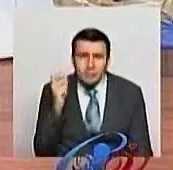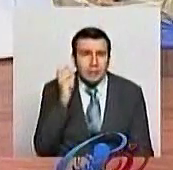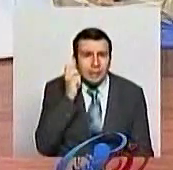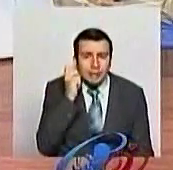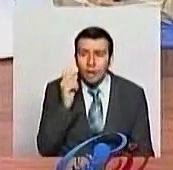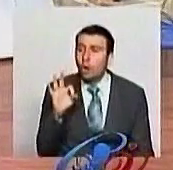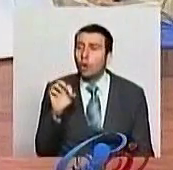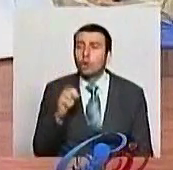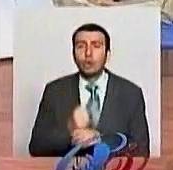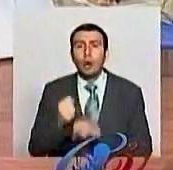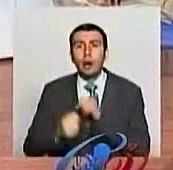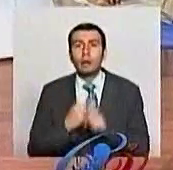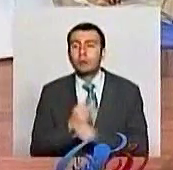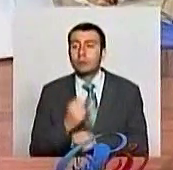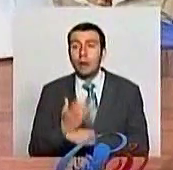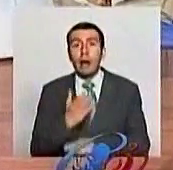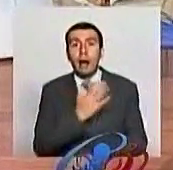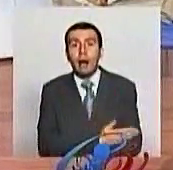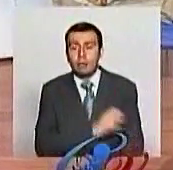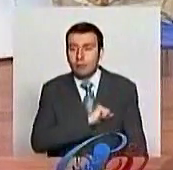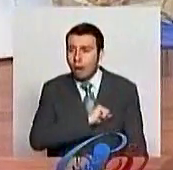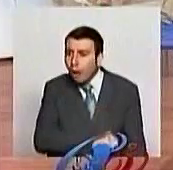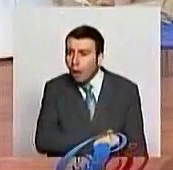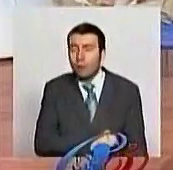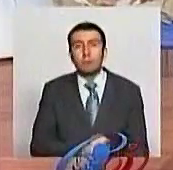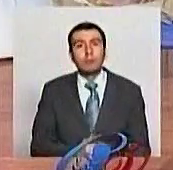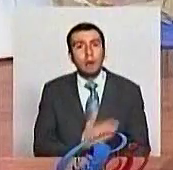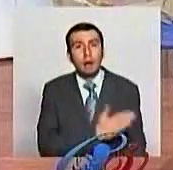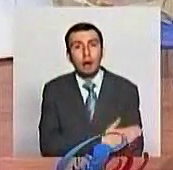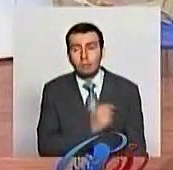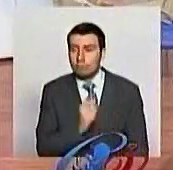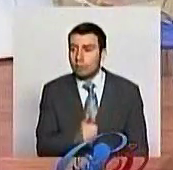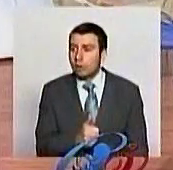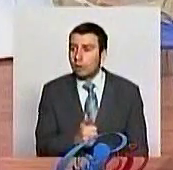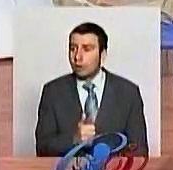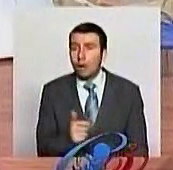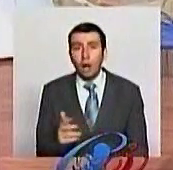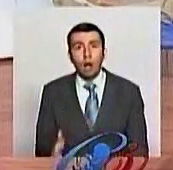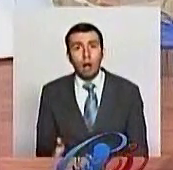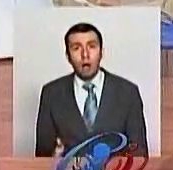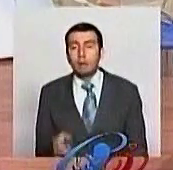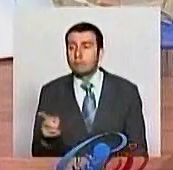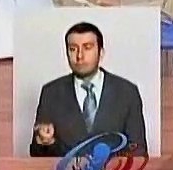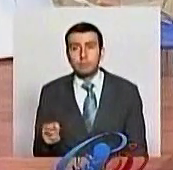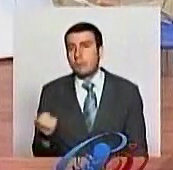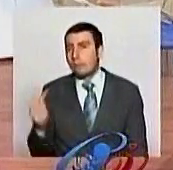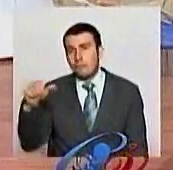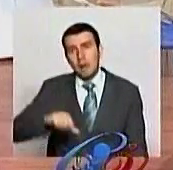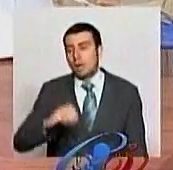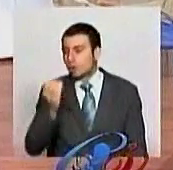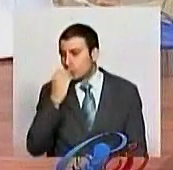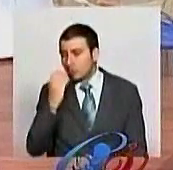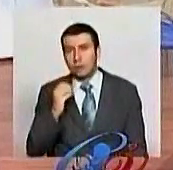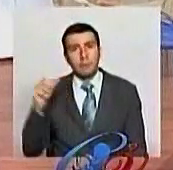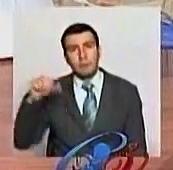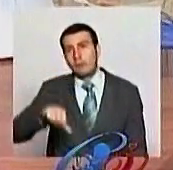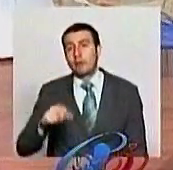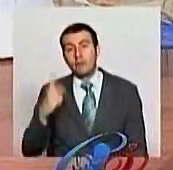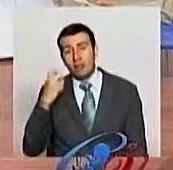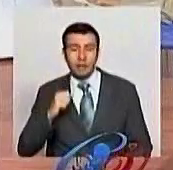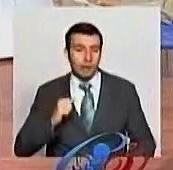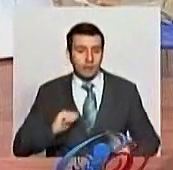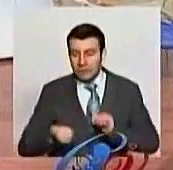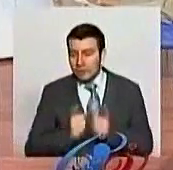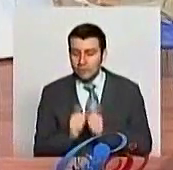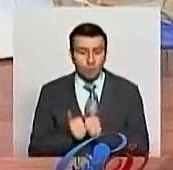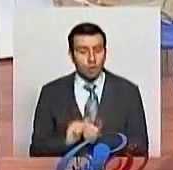un preinfarto. Esto es increíble. Resultado de la mala comida, la falta de deporte, de tantas